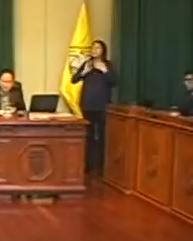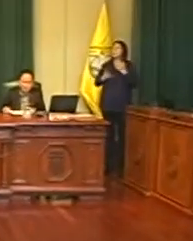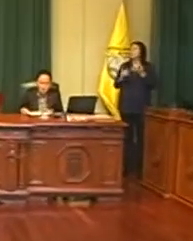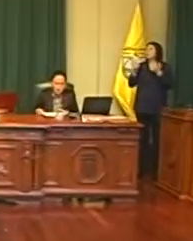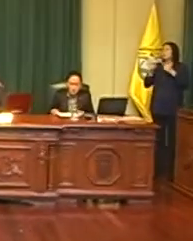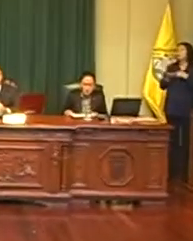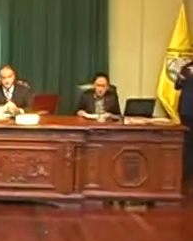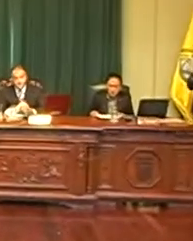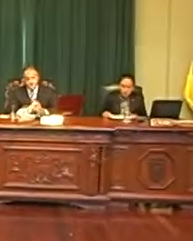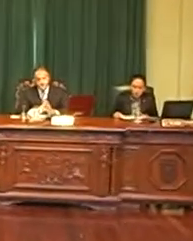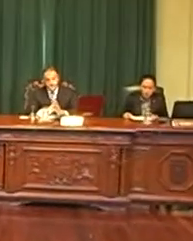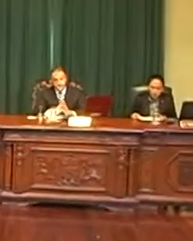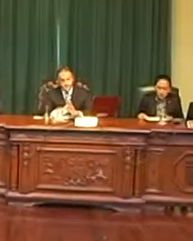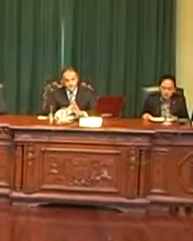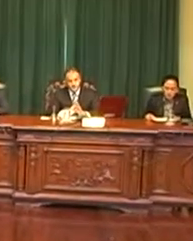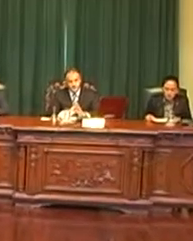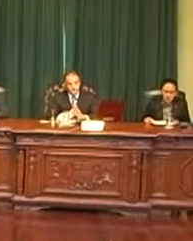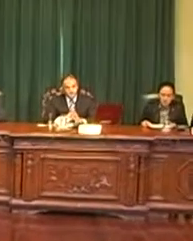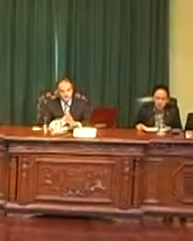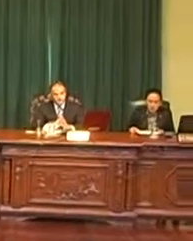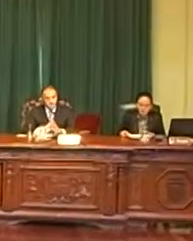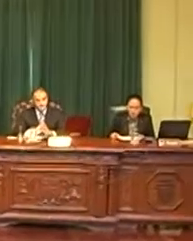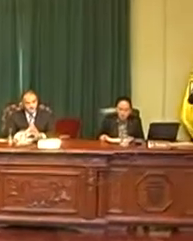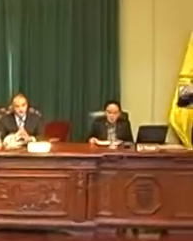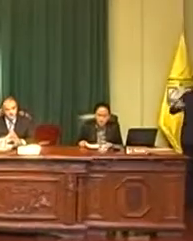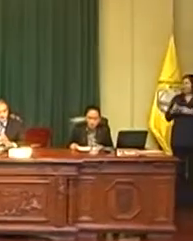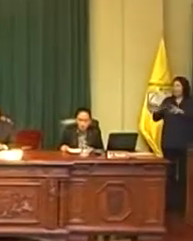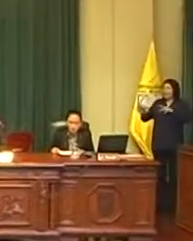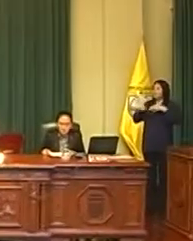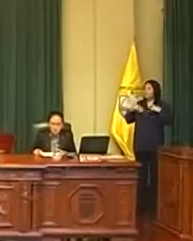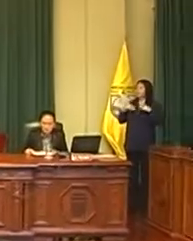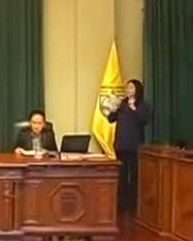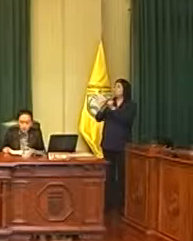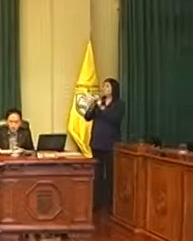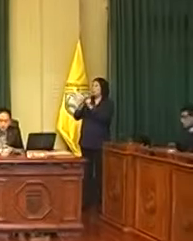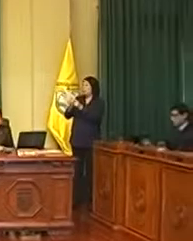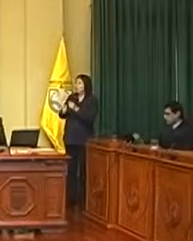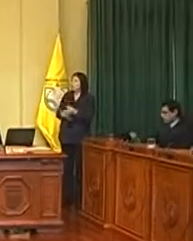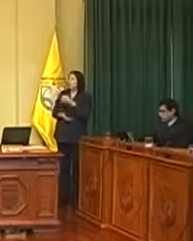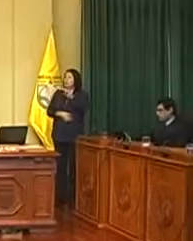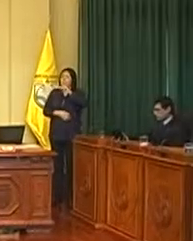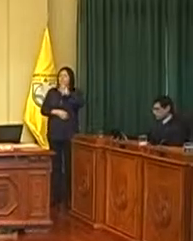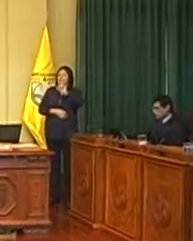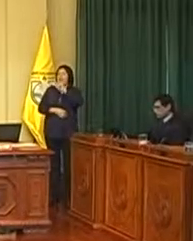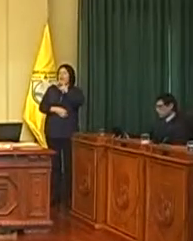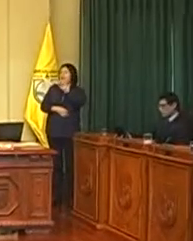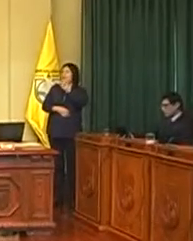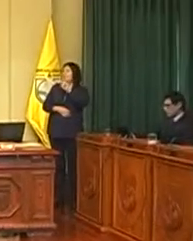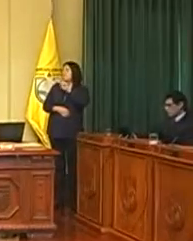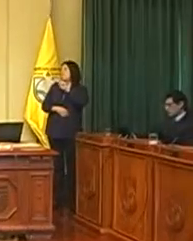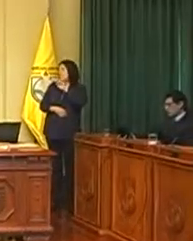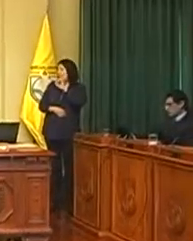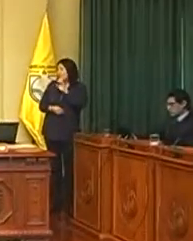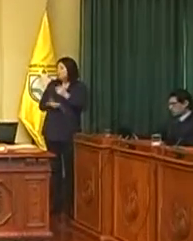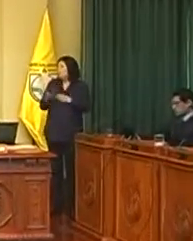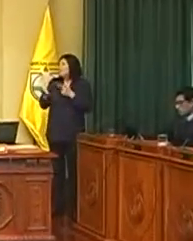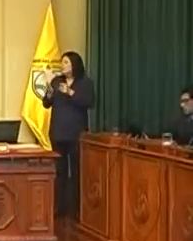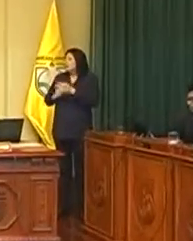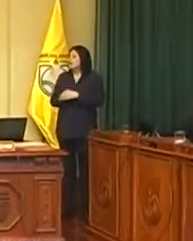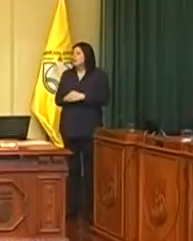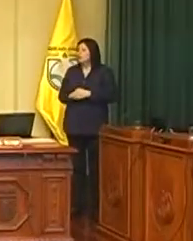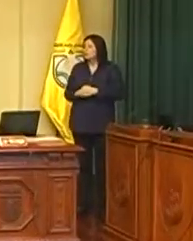Orden del día. Proyecto de acuerdo de consejo que acepta la donación ofrecida por Neva Bikes, consistente en un